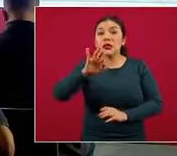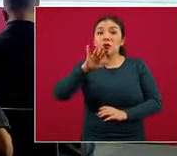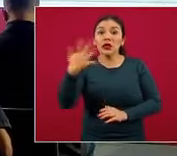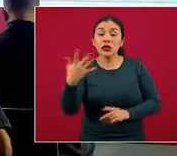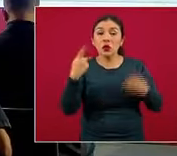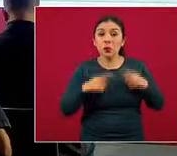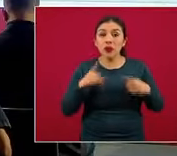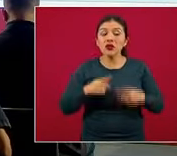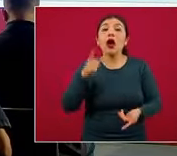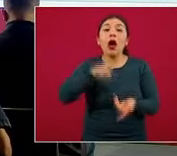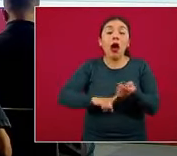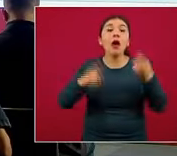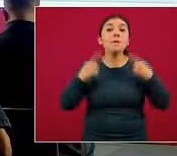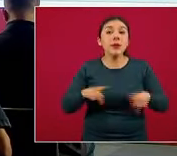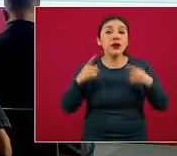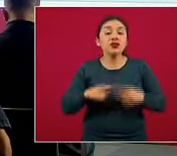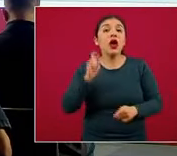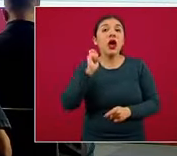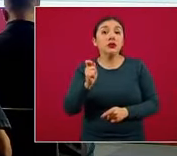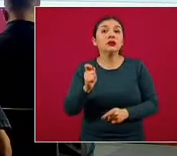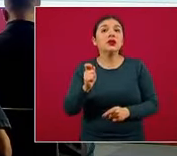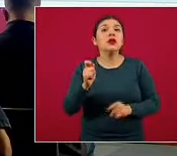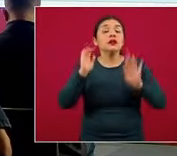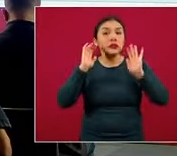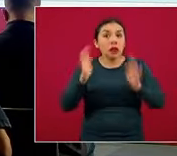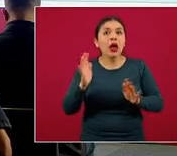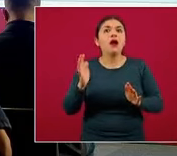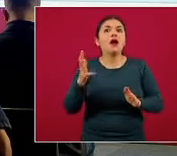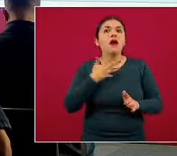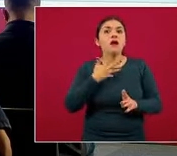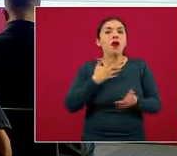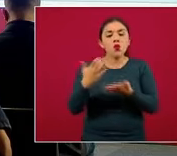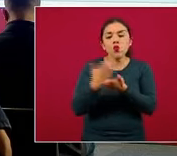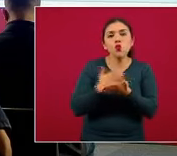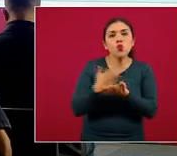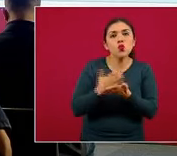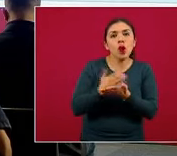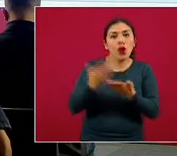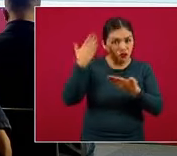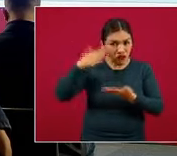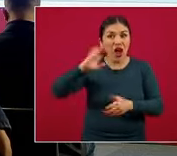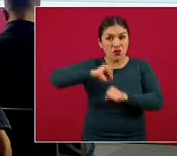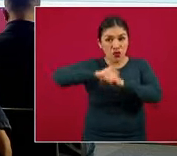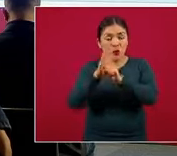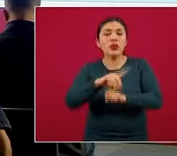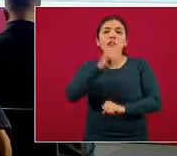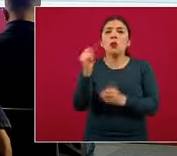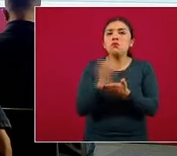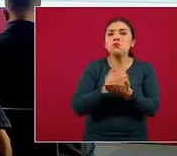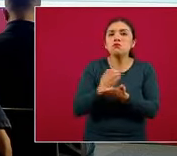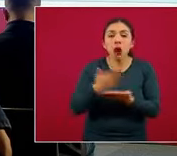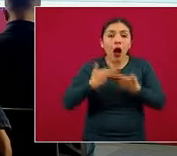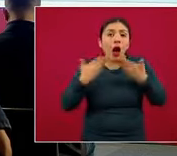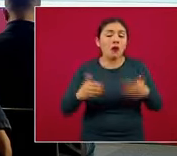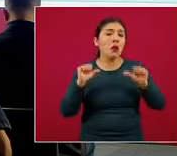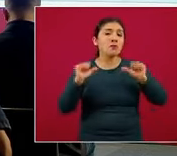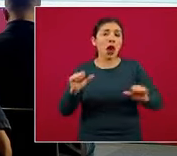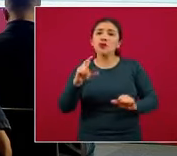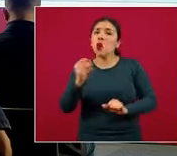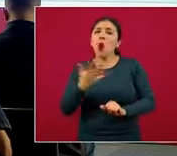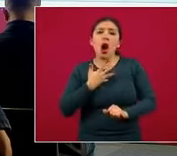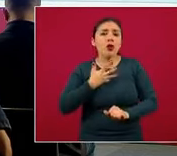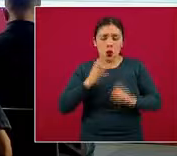873.555 son las personas que se consideran ya se encuentran recuperadas y por lo tanto, lógicamente, no tienen ya COVID